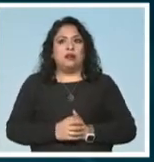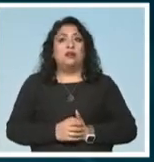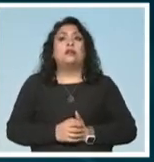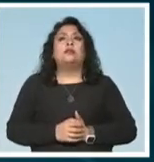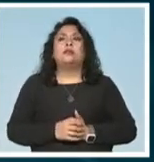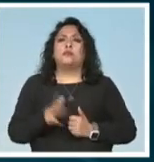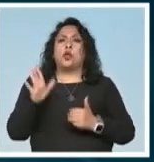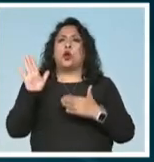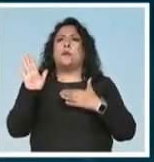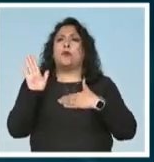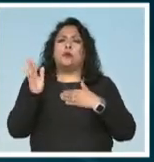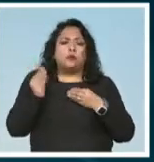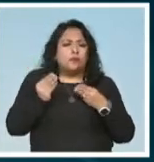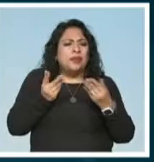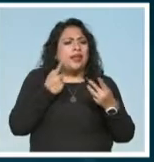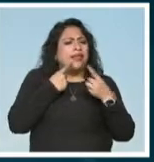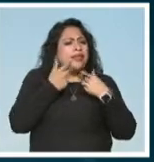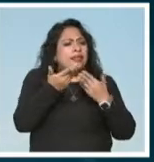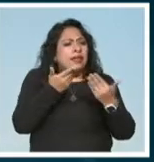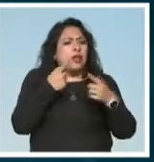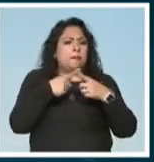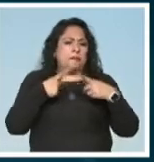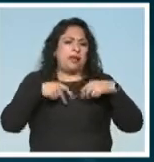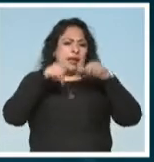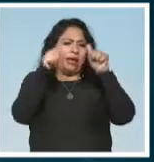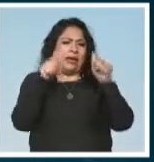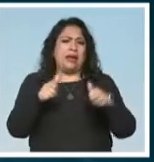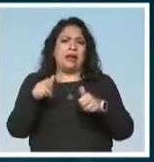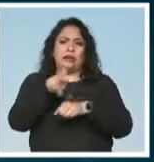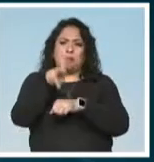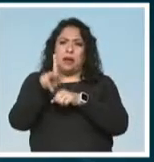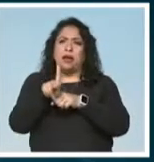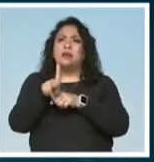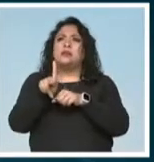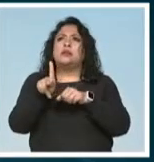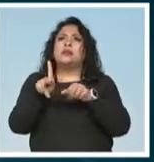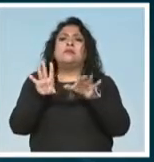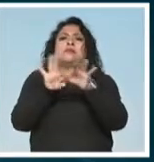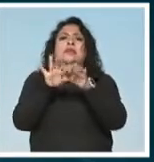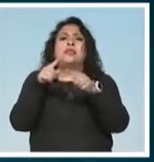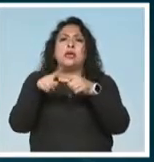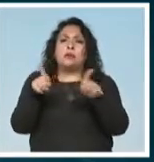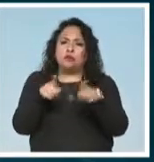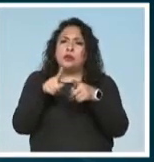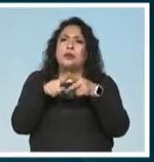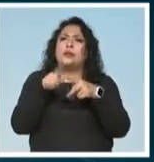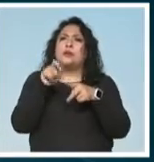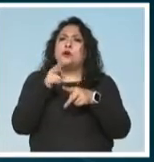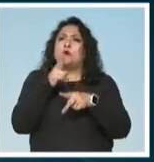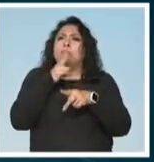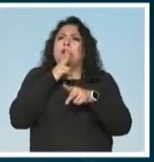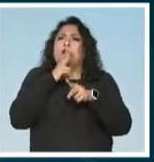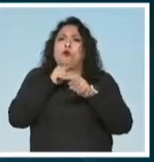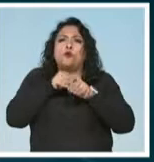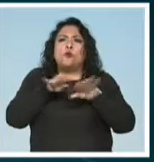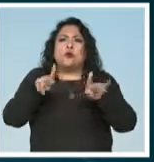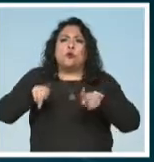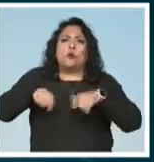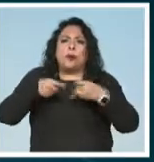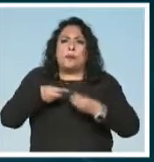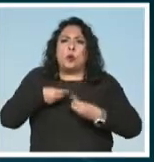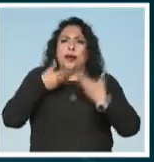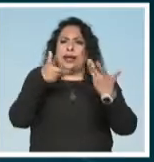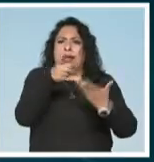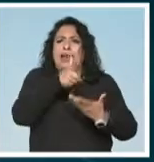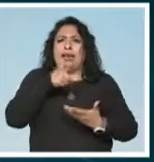Su compromiso es contribuir al diálogo entre artistas y naciones, a través de la música, así como conservar y difundir el legado poético